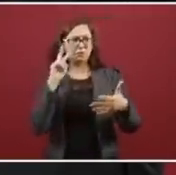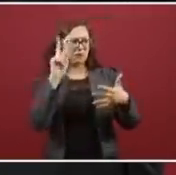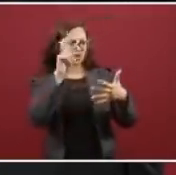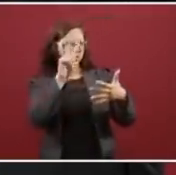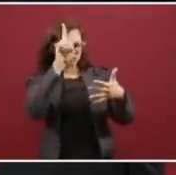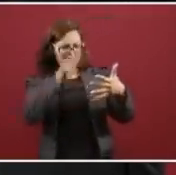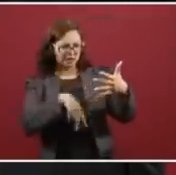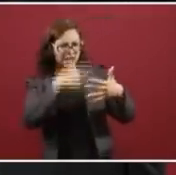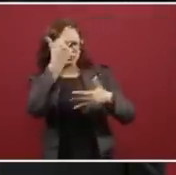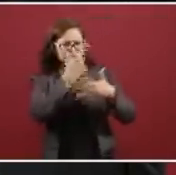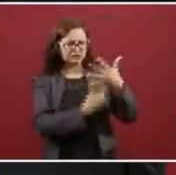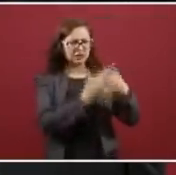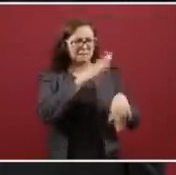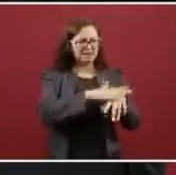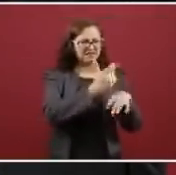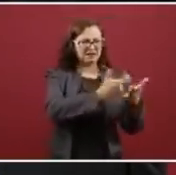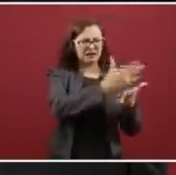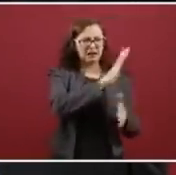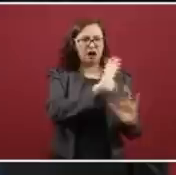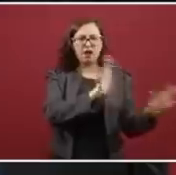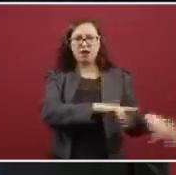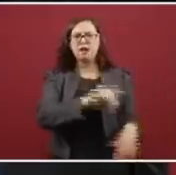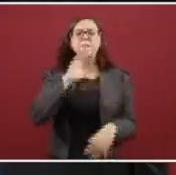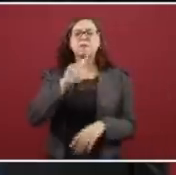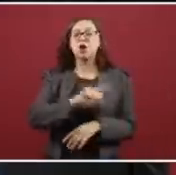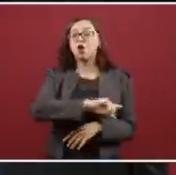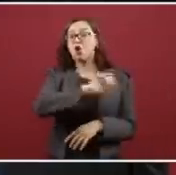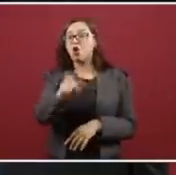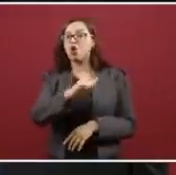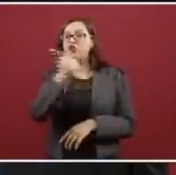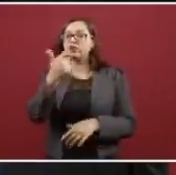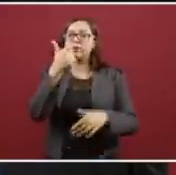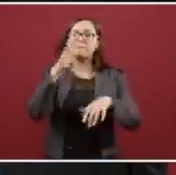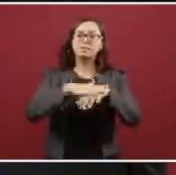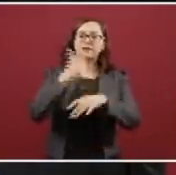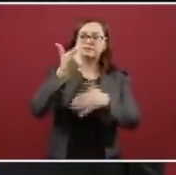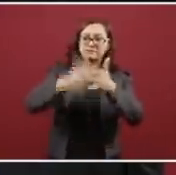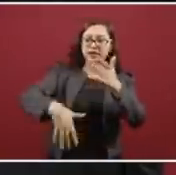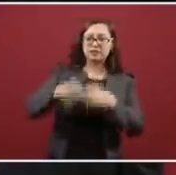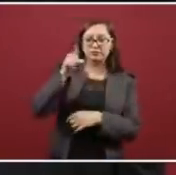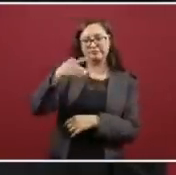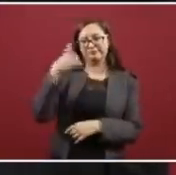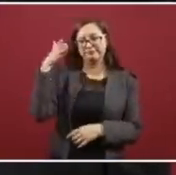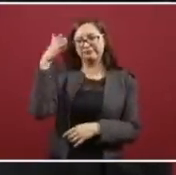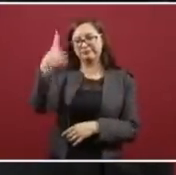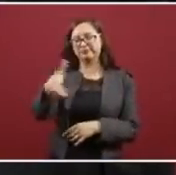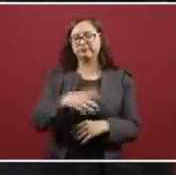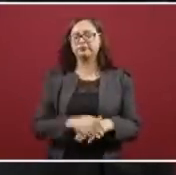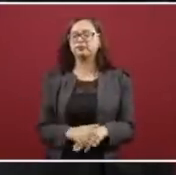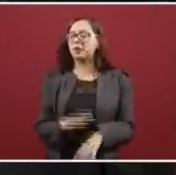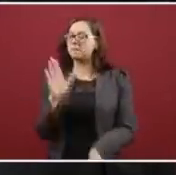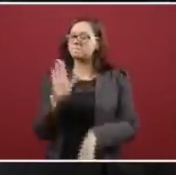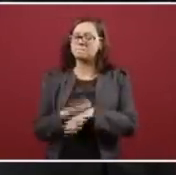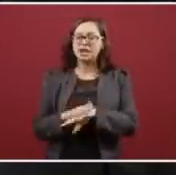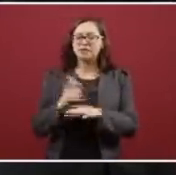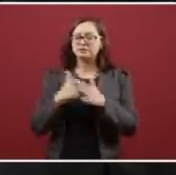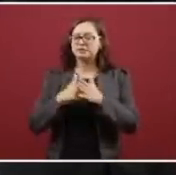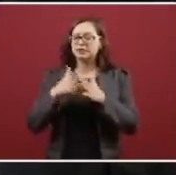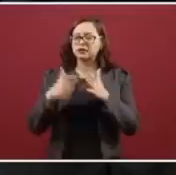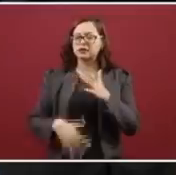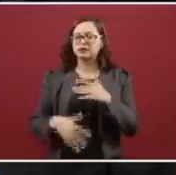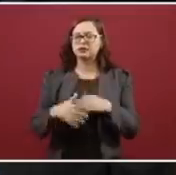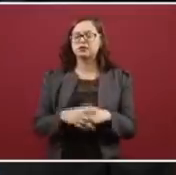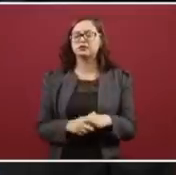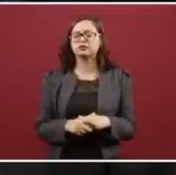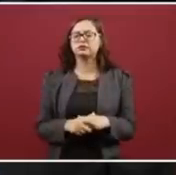dirigirnos y pueden ver ustedes que hay en varios estados es la más económica con un